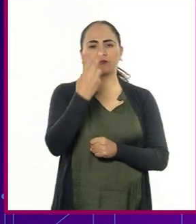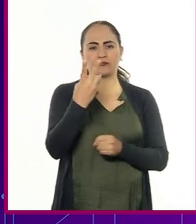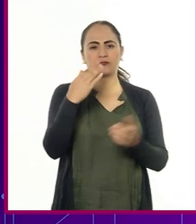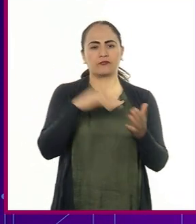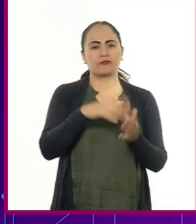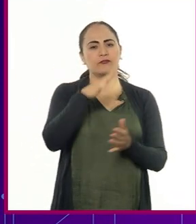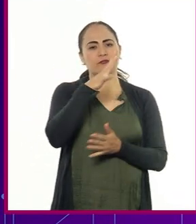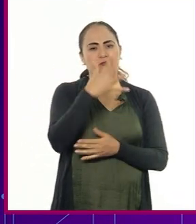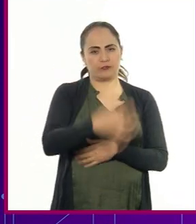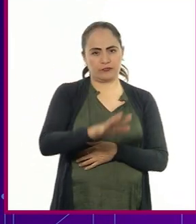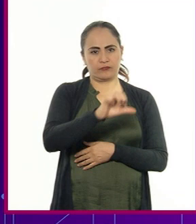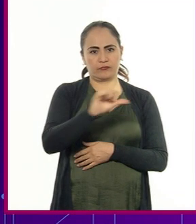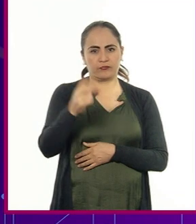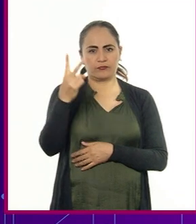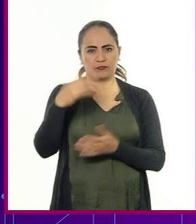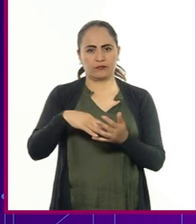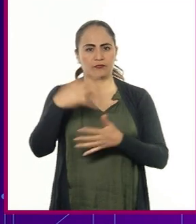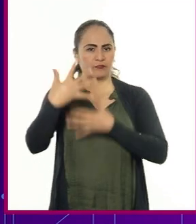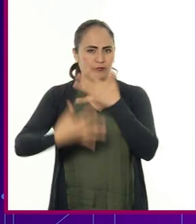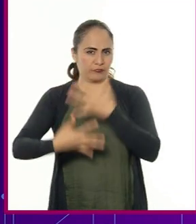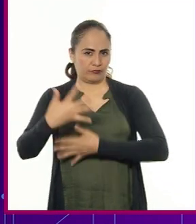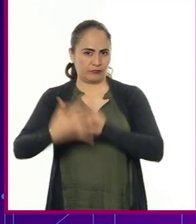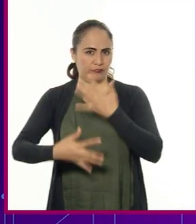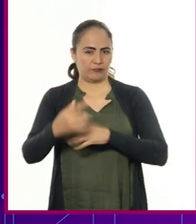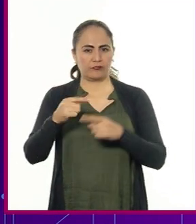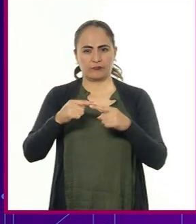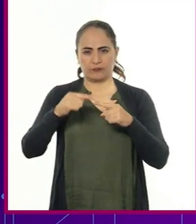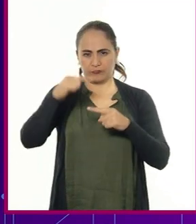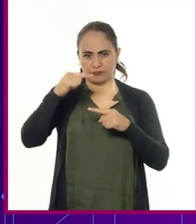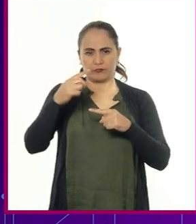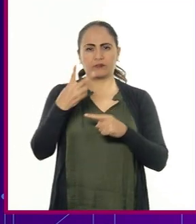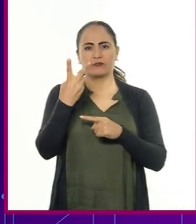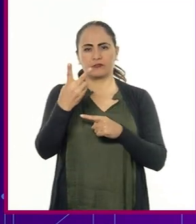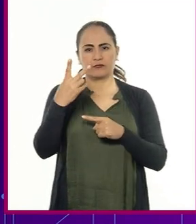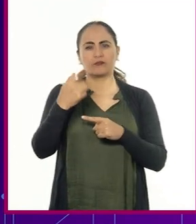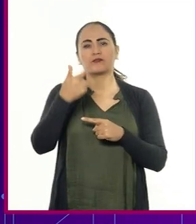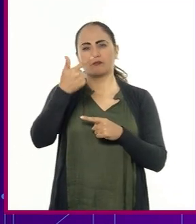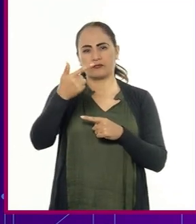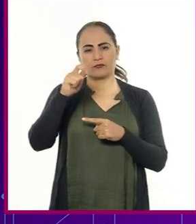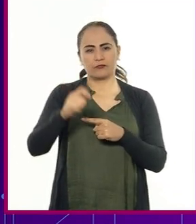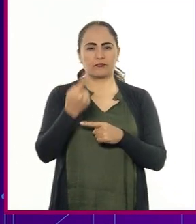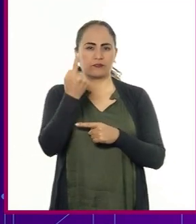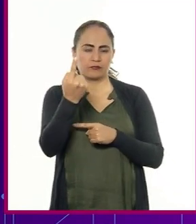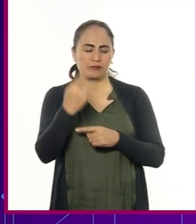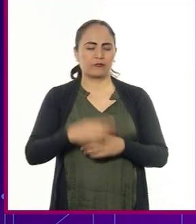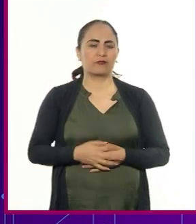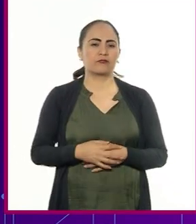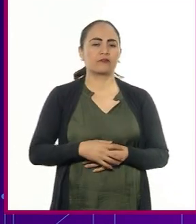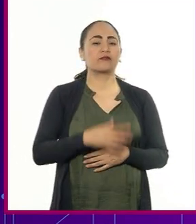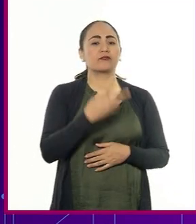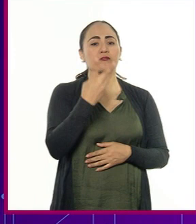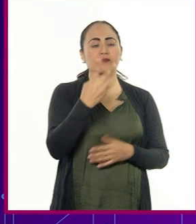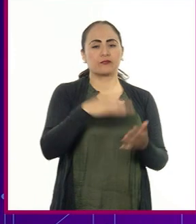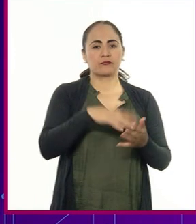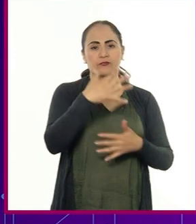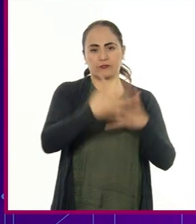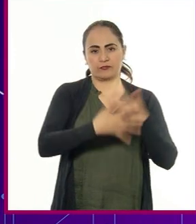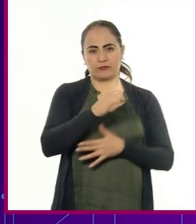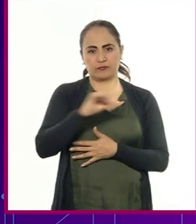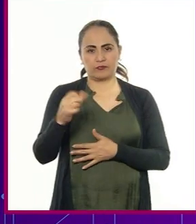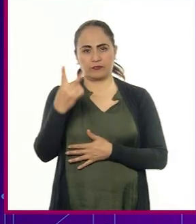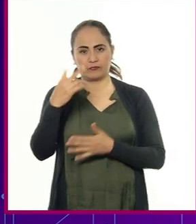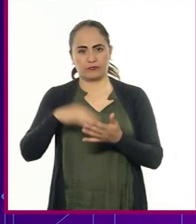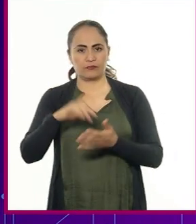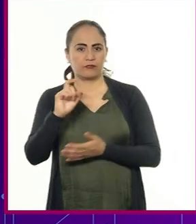al 2015, la diferencia de 7.1. Y finalmente, del 2015 al